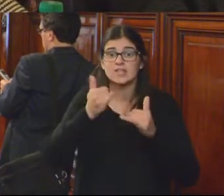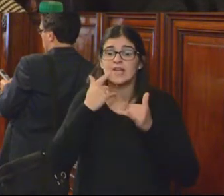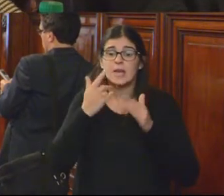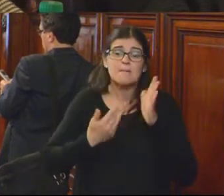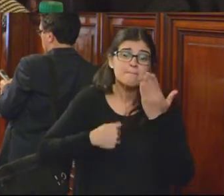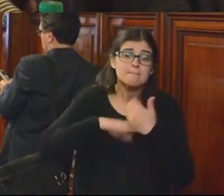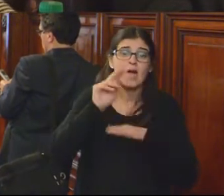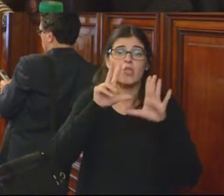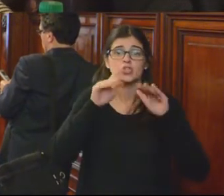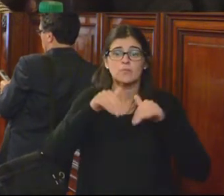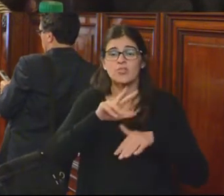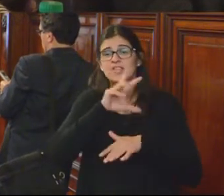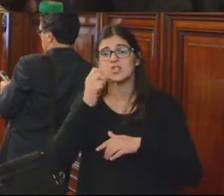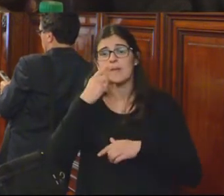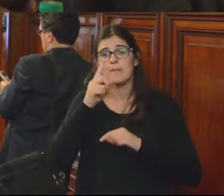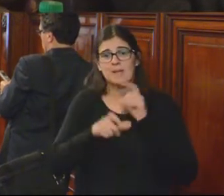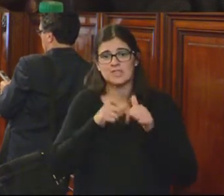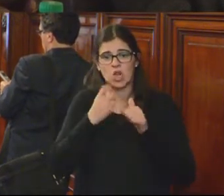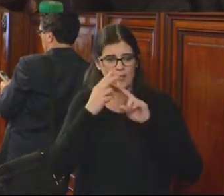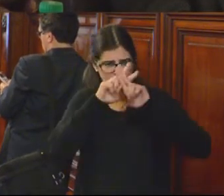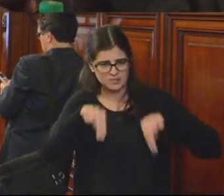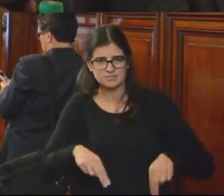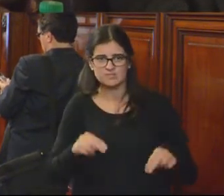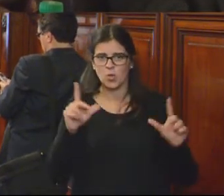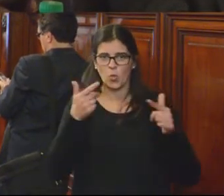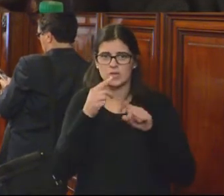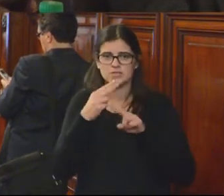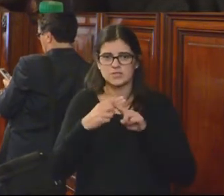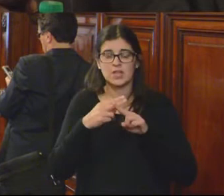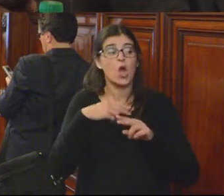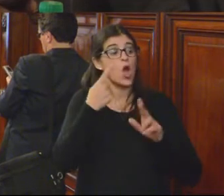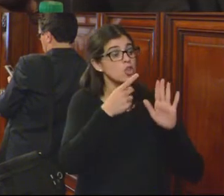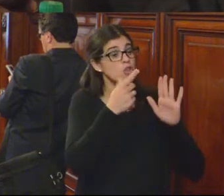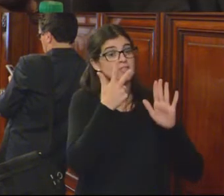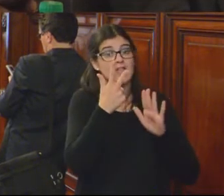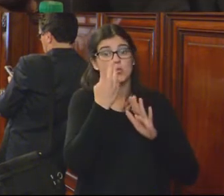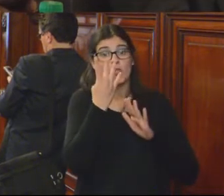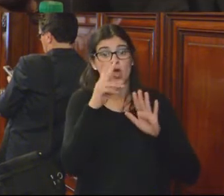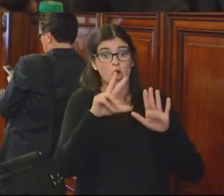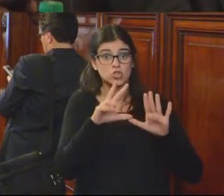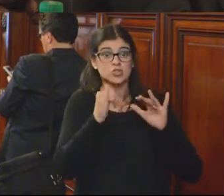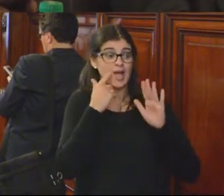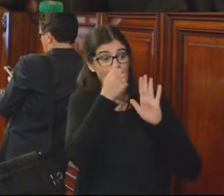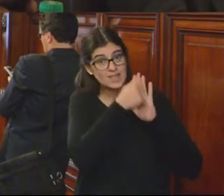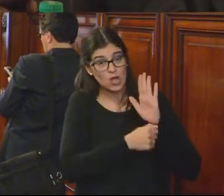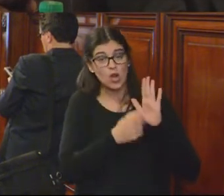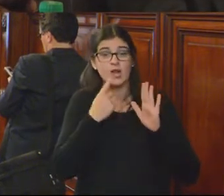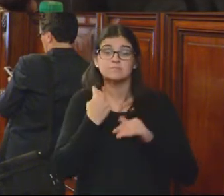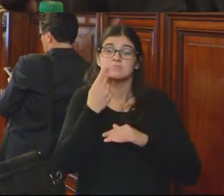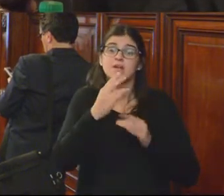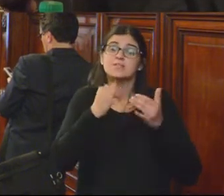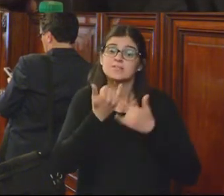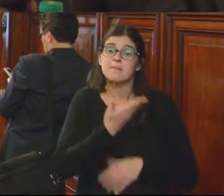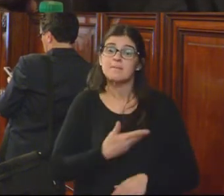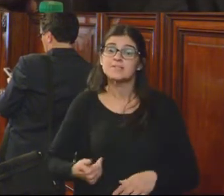más de 8.300.000 personas. El artículo 348 le otorga la legitimación al presidente de la República